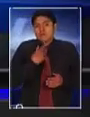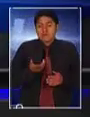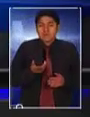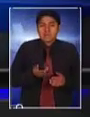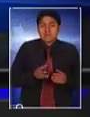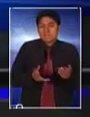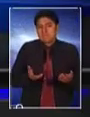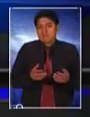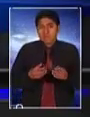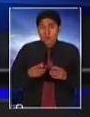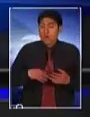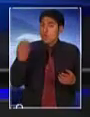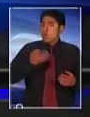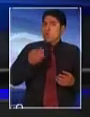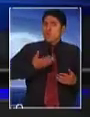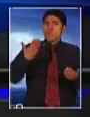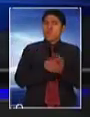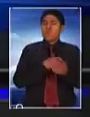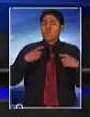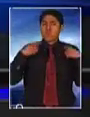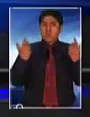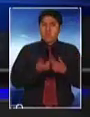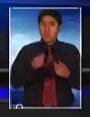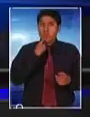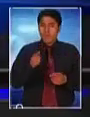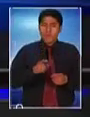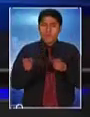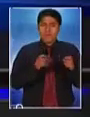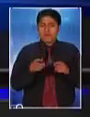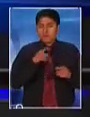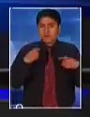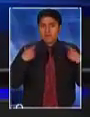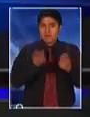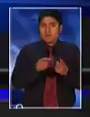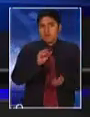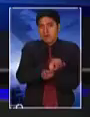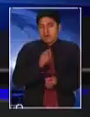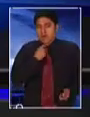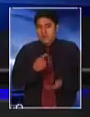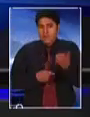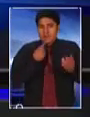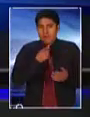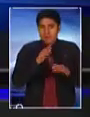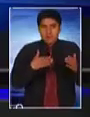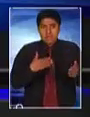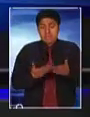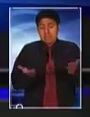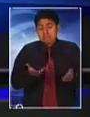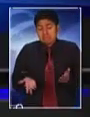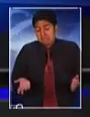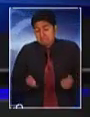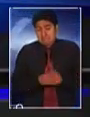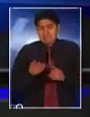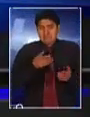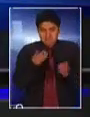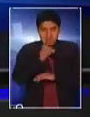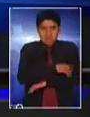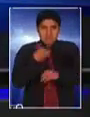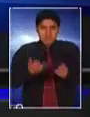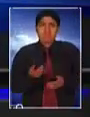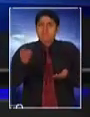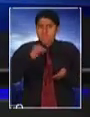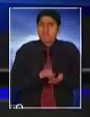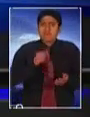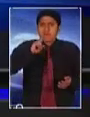En mente de los flamantes nuevos congresistas, incluido el congresista procesado, el que dicen que está a tu servicio. Resulta que el día de